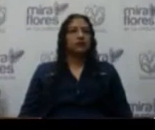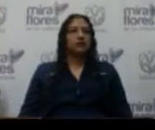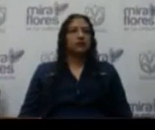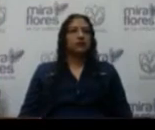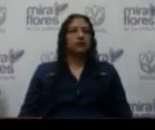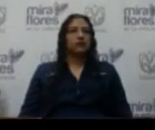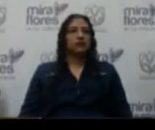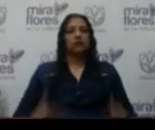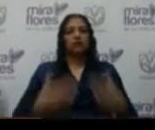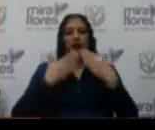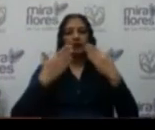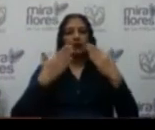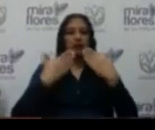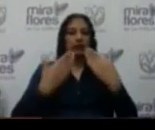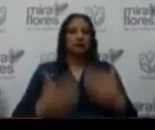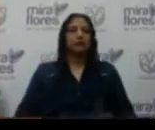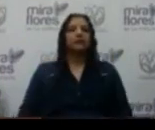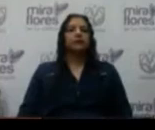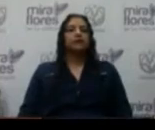Gracias, así es.